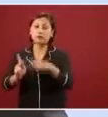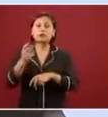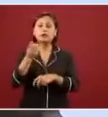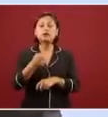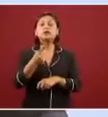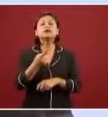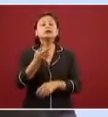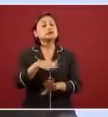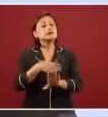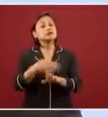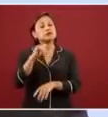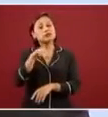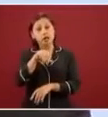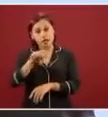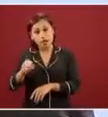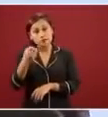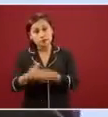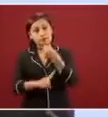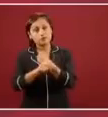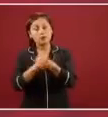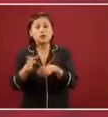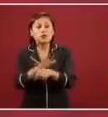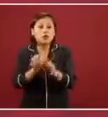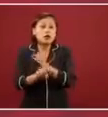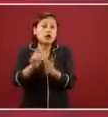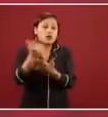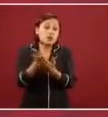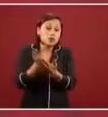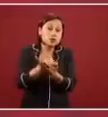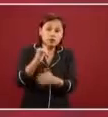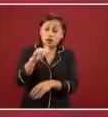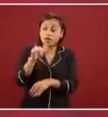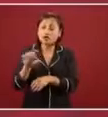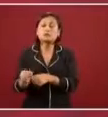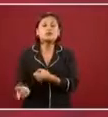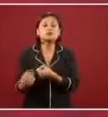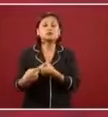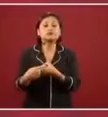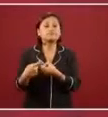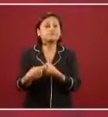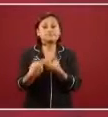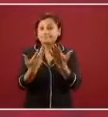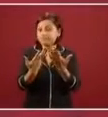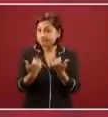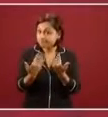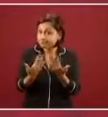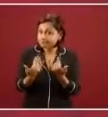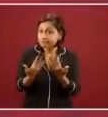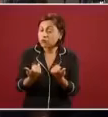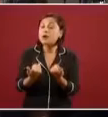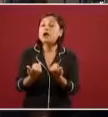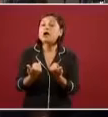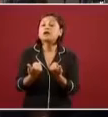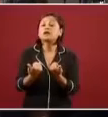al seguro social, en el caso del subregistro y también de la subcontratación, porque no ingresa los montos por